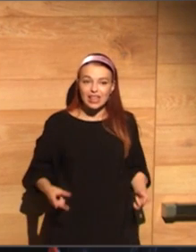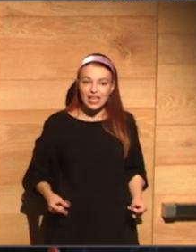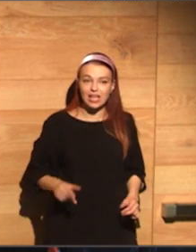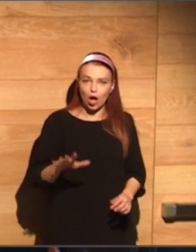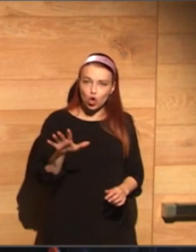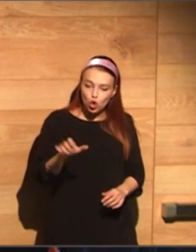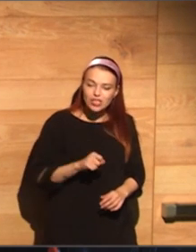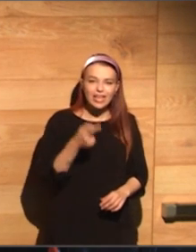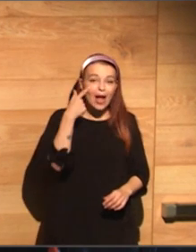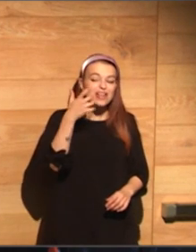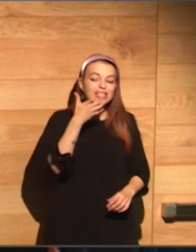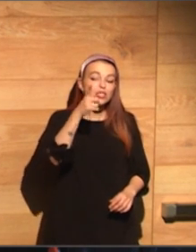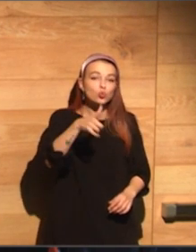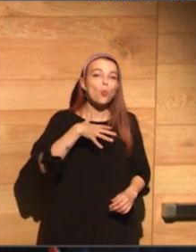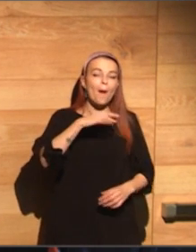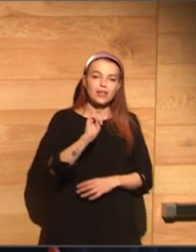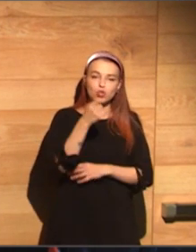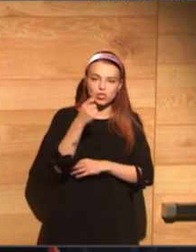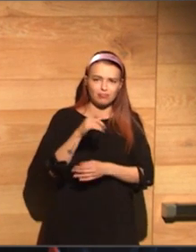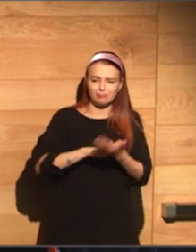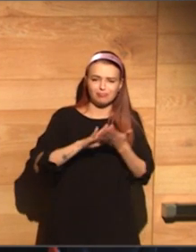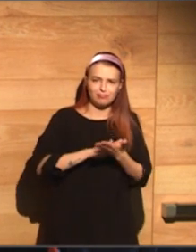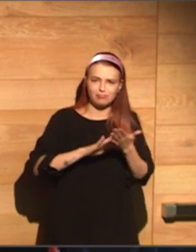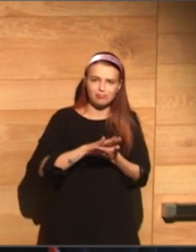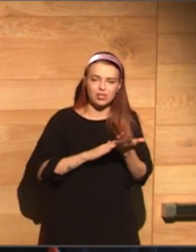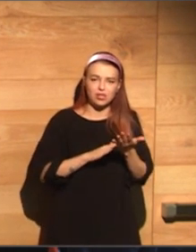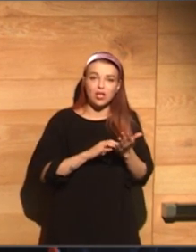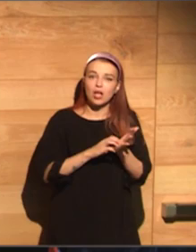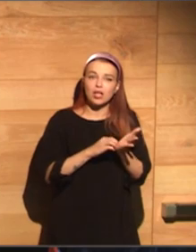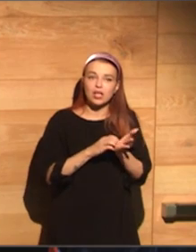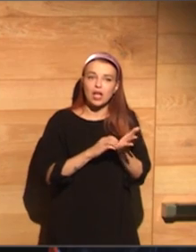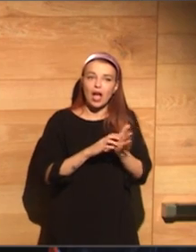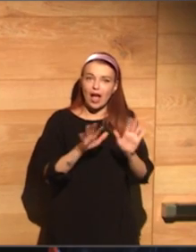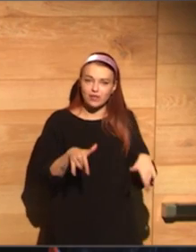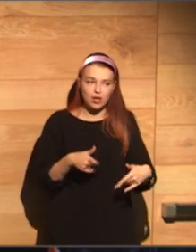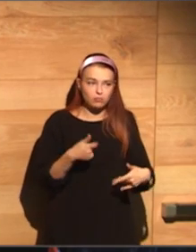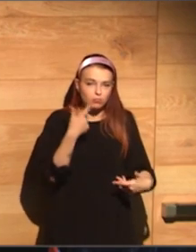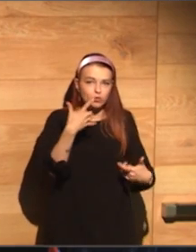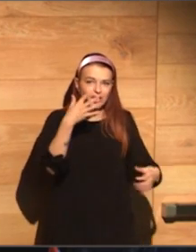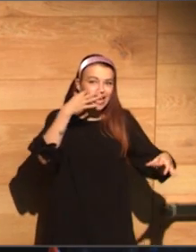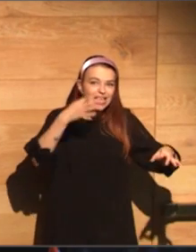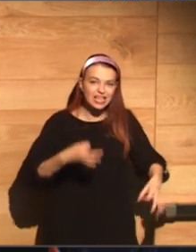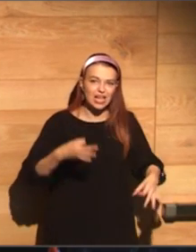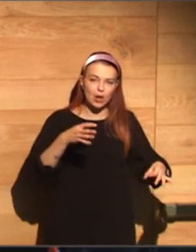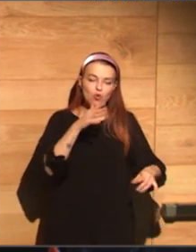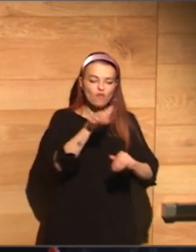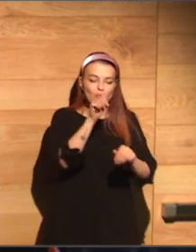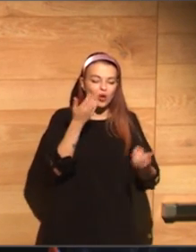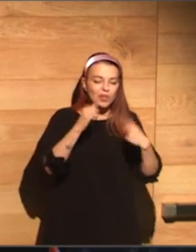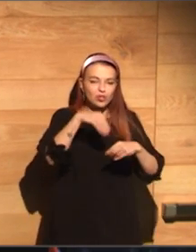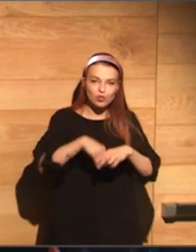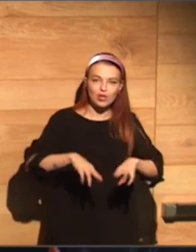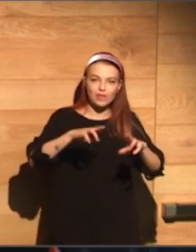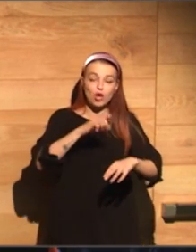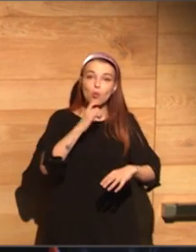conseguir. Y todo exuda esa realidad sí, en la forma de comportarse en esa cacería, bueno, cuál es su vestuario,